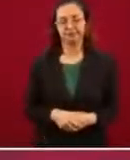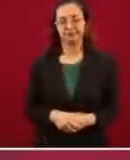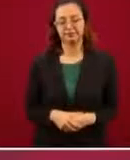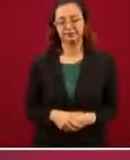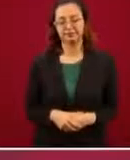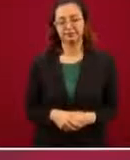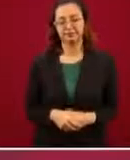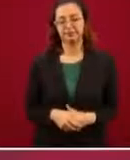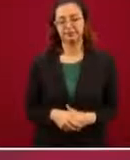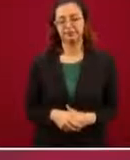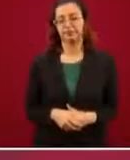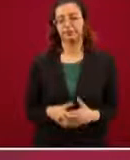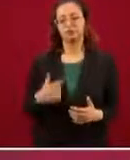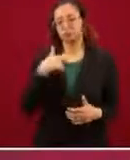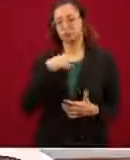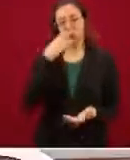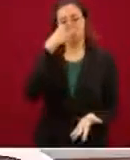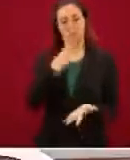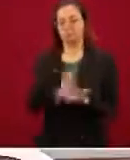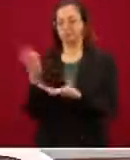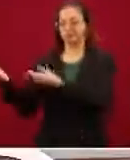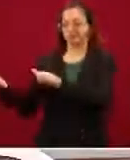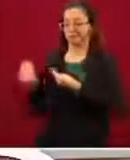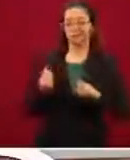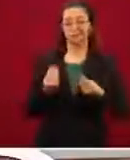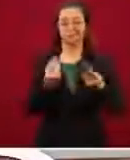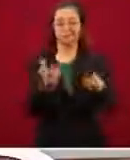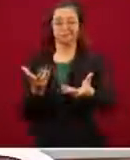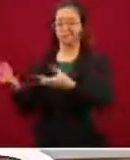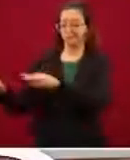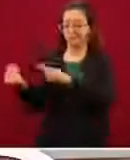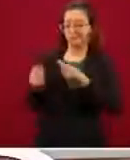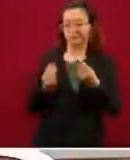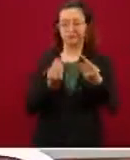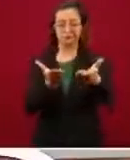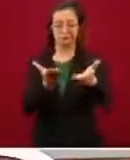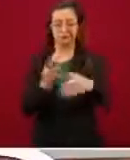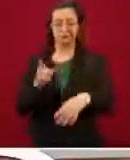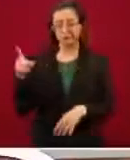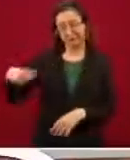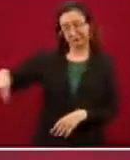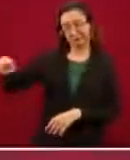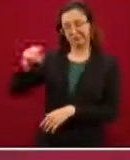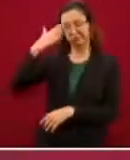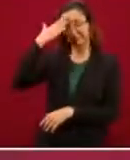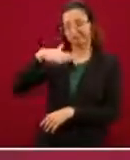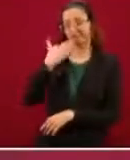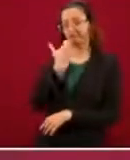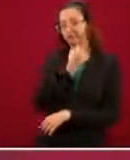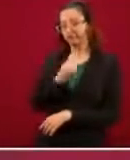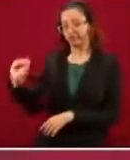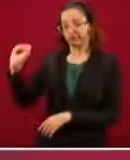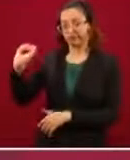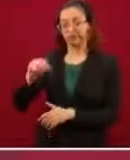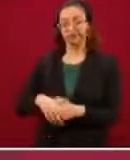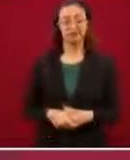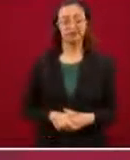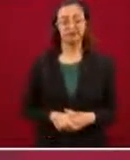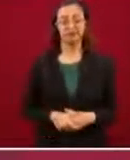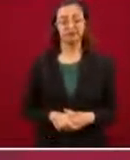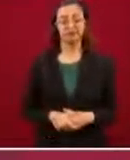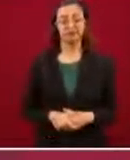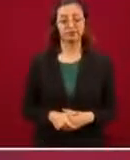Yo sería un vocero de los especialistas